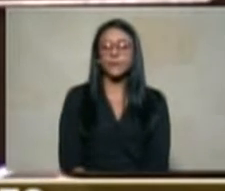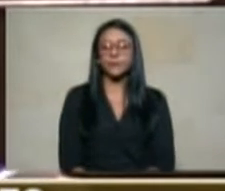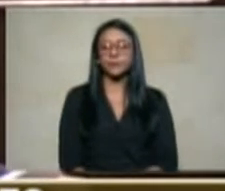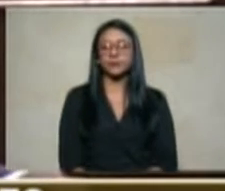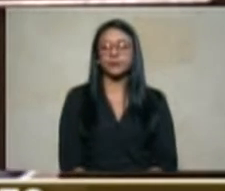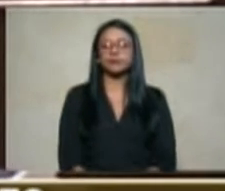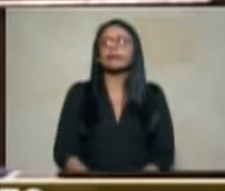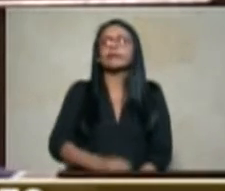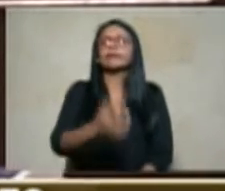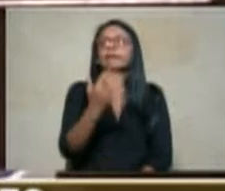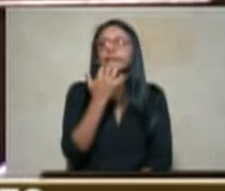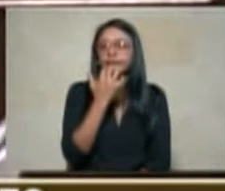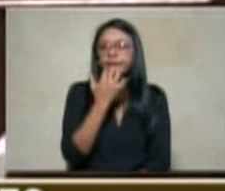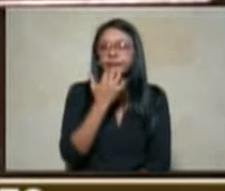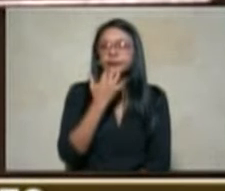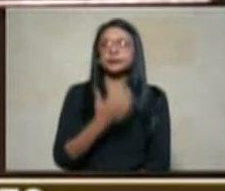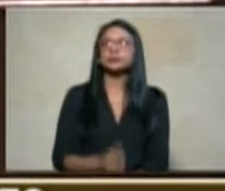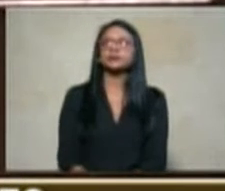Por ejemplo,